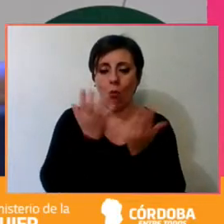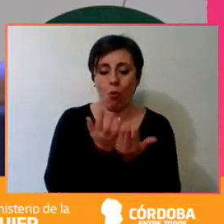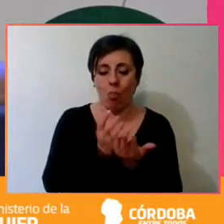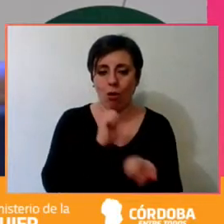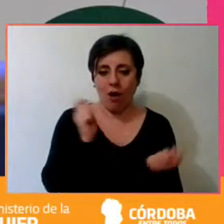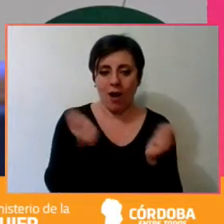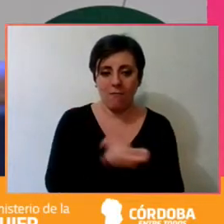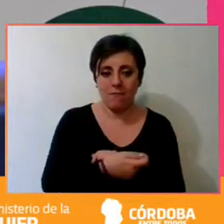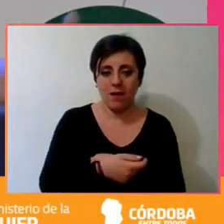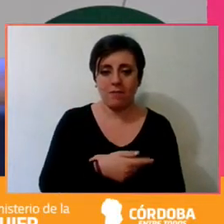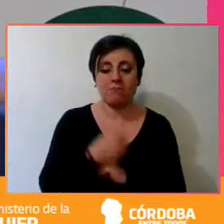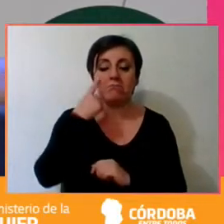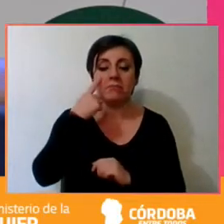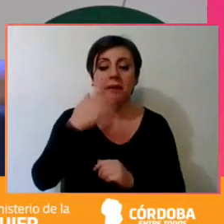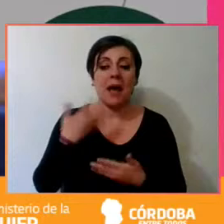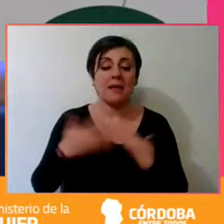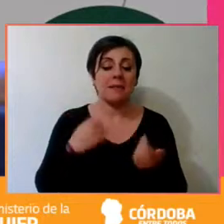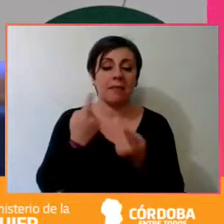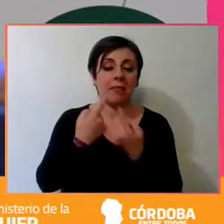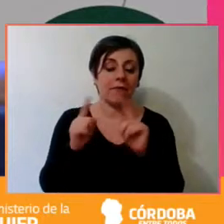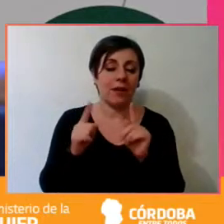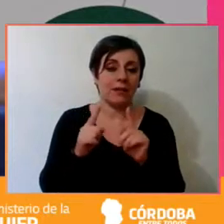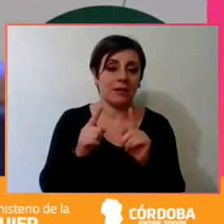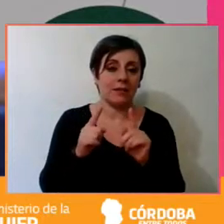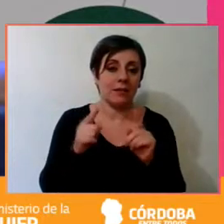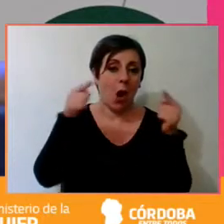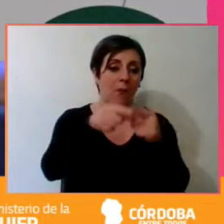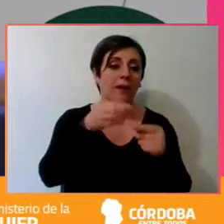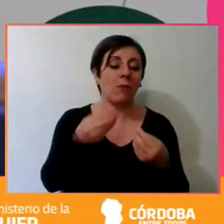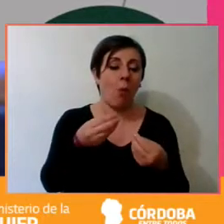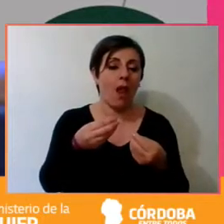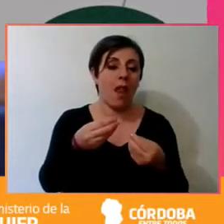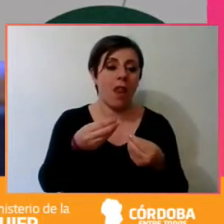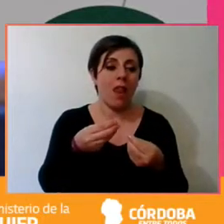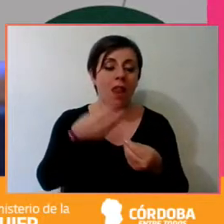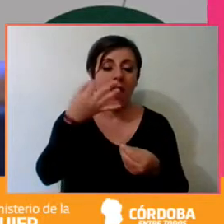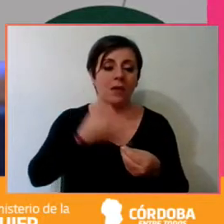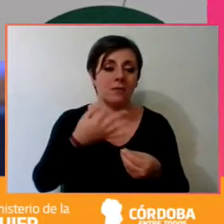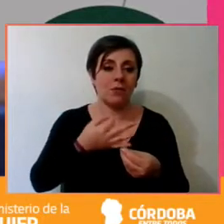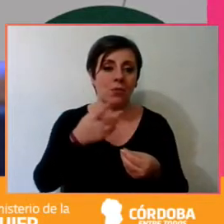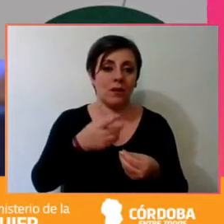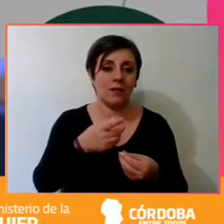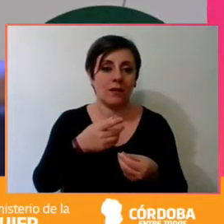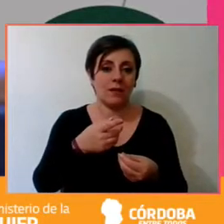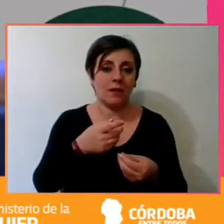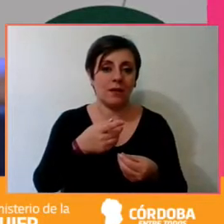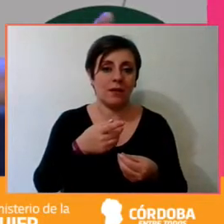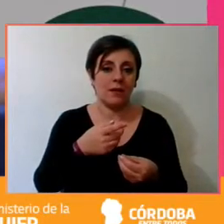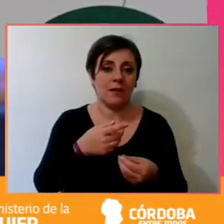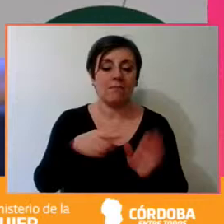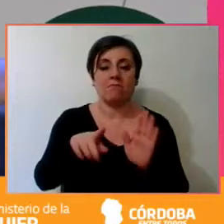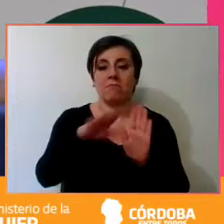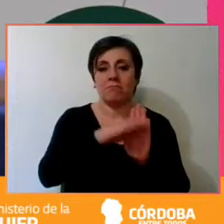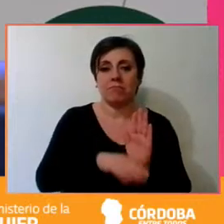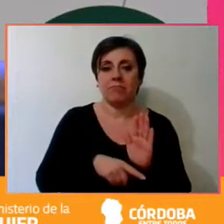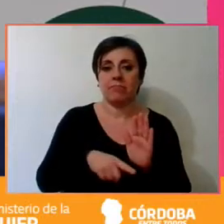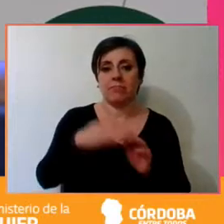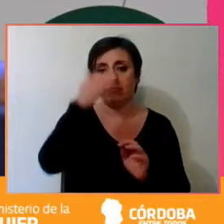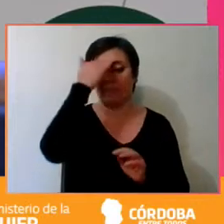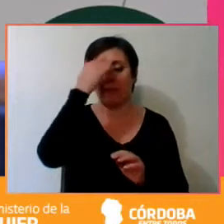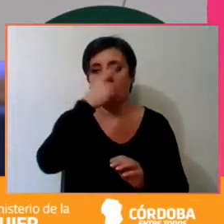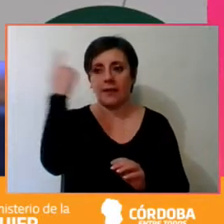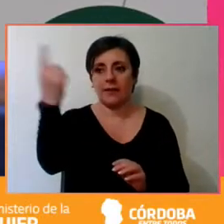diferente en pos, de vuelta, de asegurar este mandato constitucional, este mandato internacional,